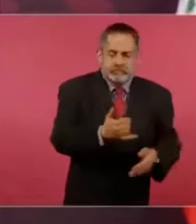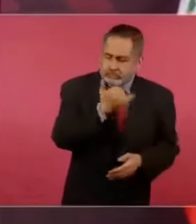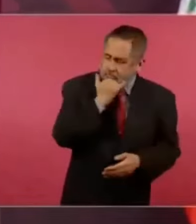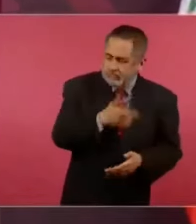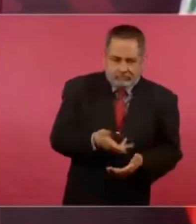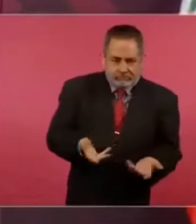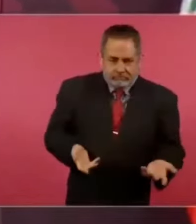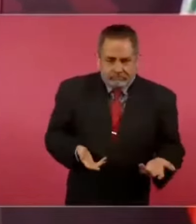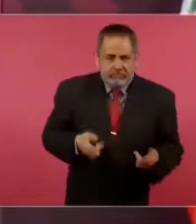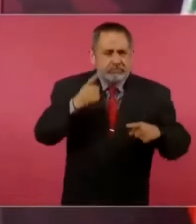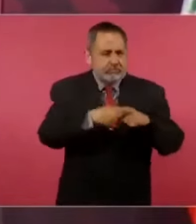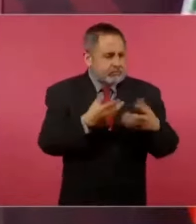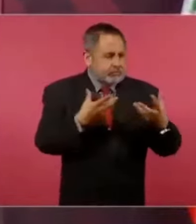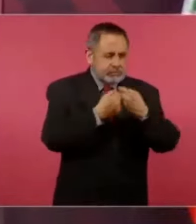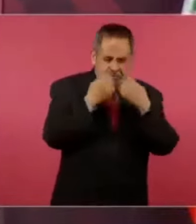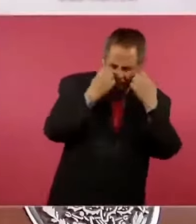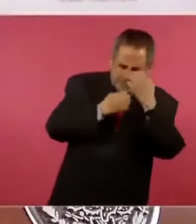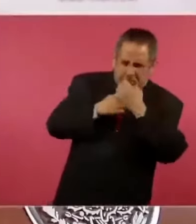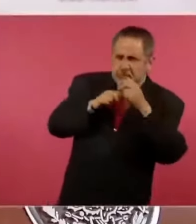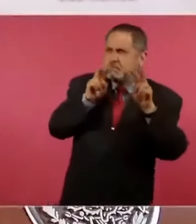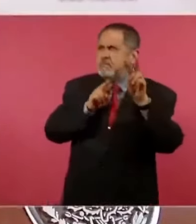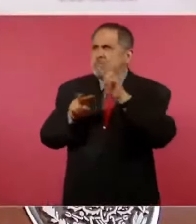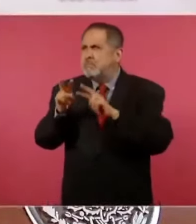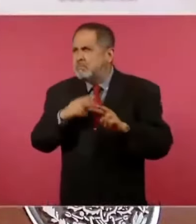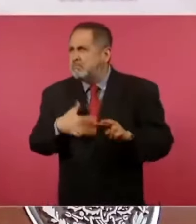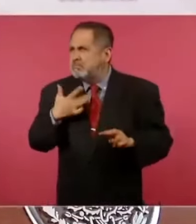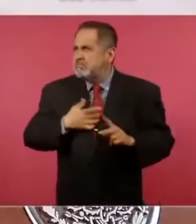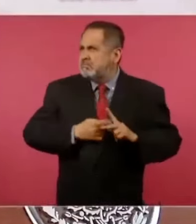¿Quiénes son sus analistas?